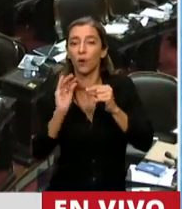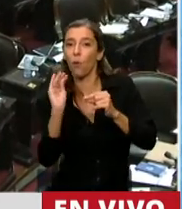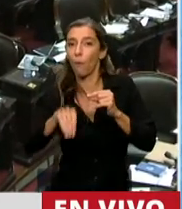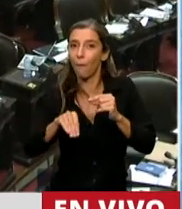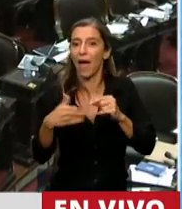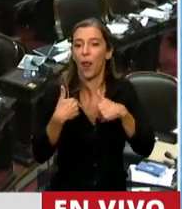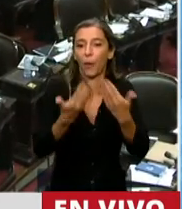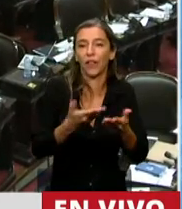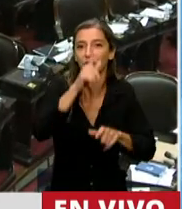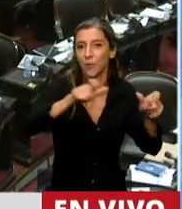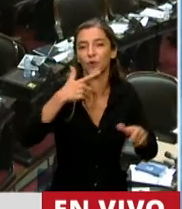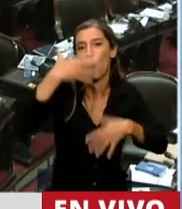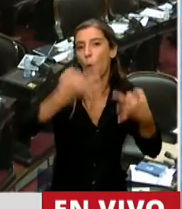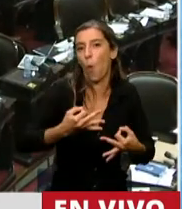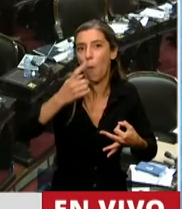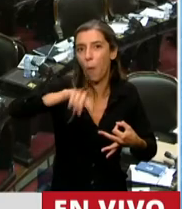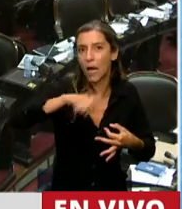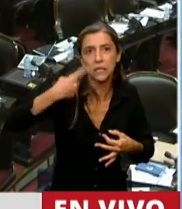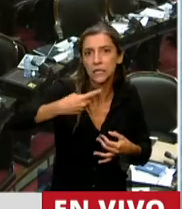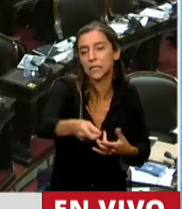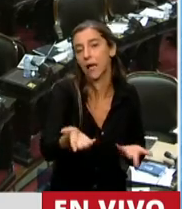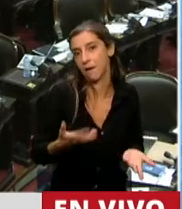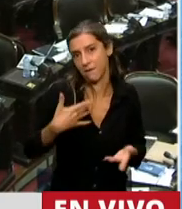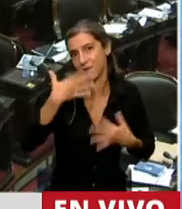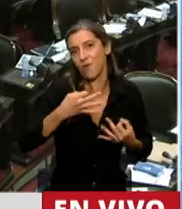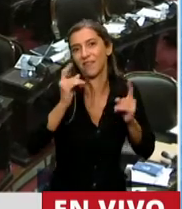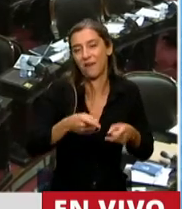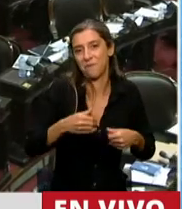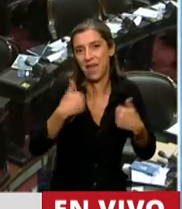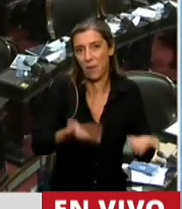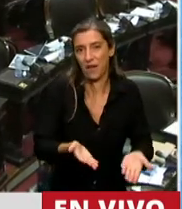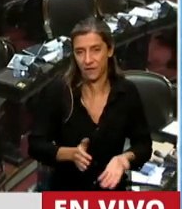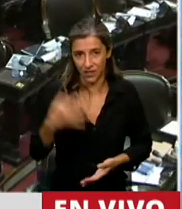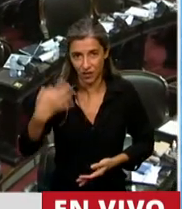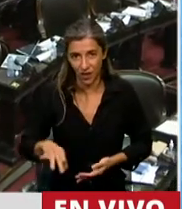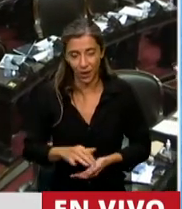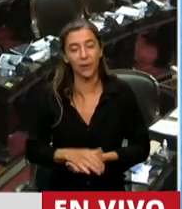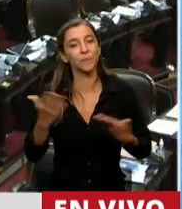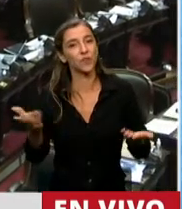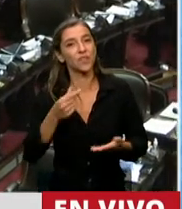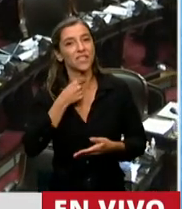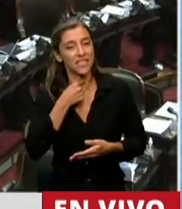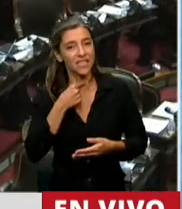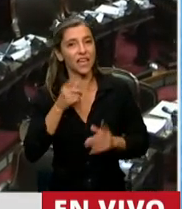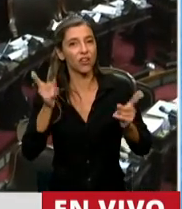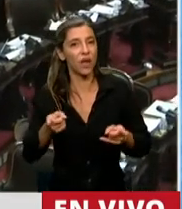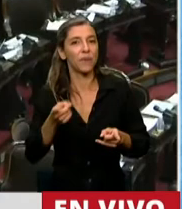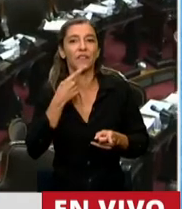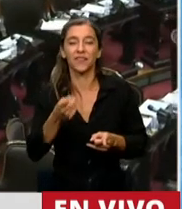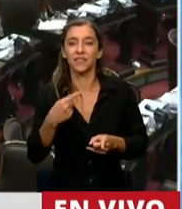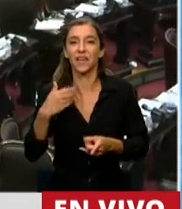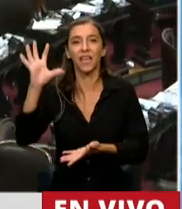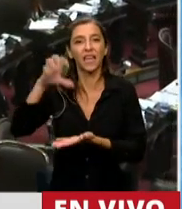quiero resaltar, presidente, el trabajo de la Asociación Argentina de Contribuyentes, que se ha conectado con muchos